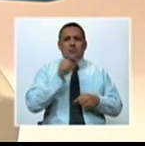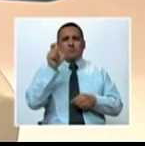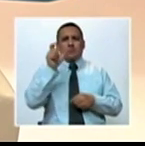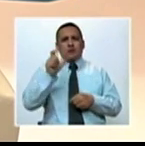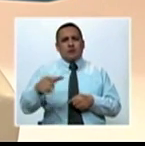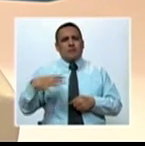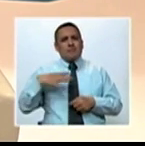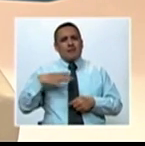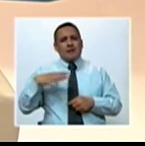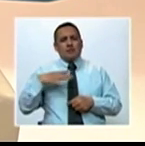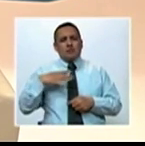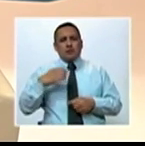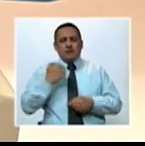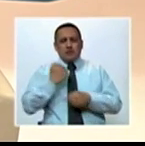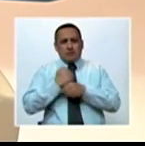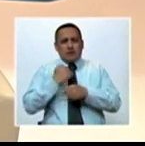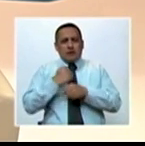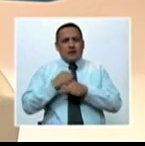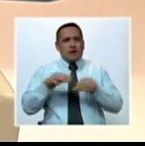son tan iguales